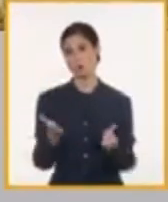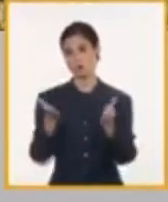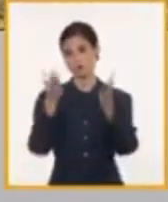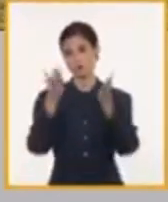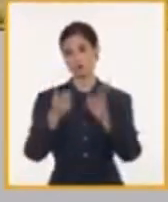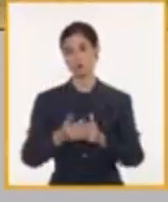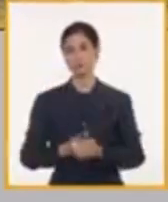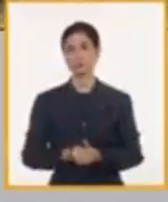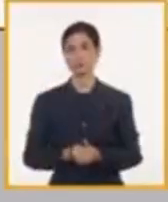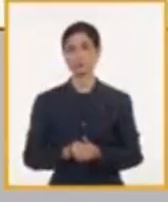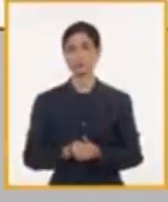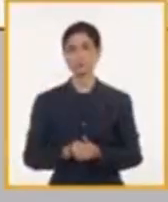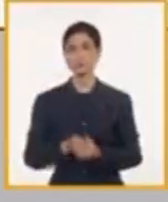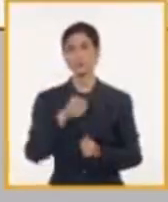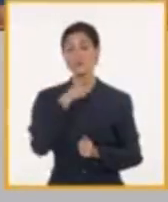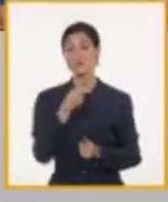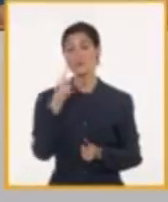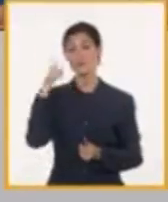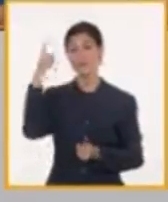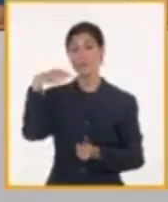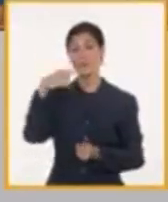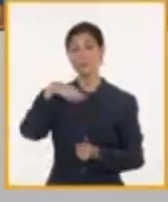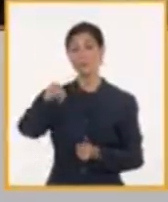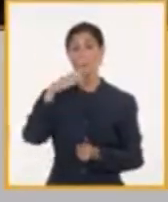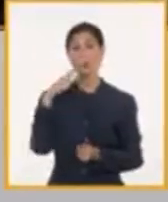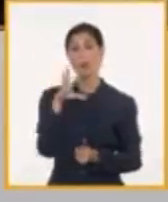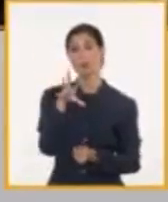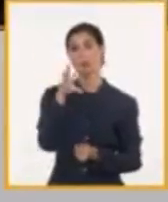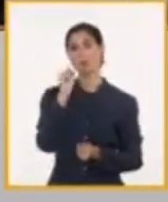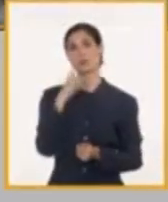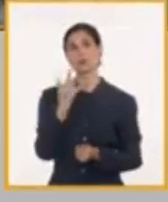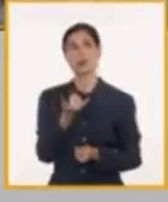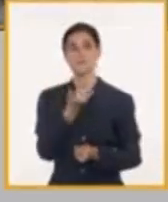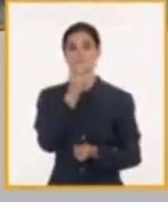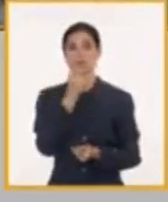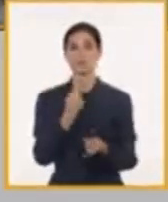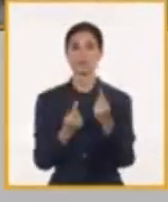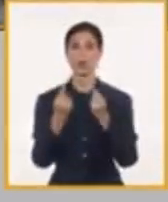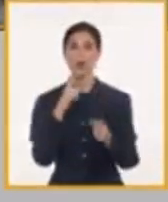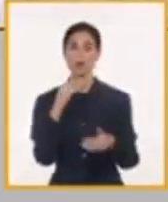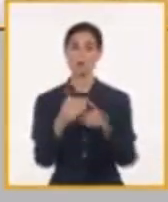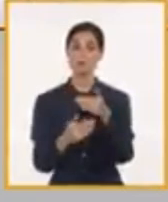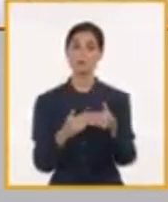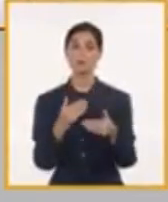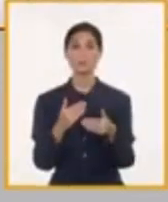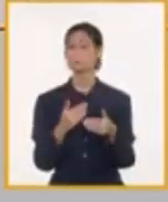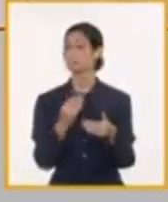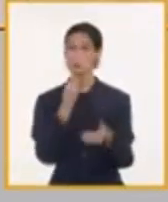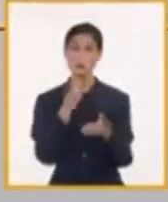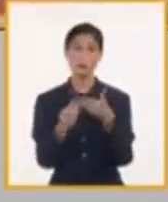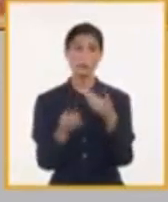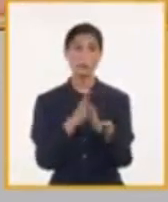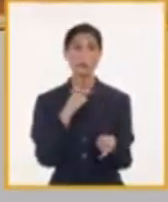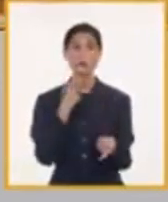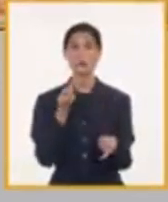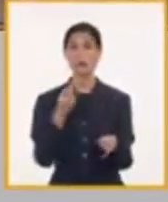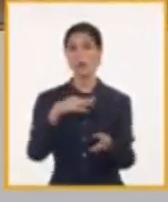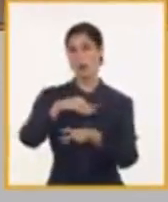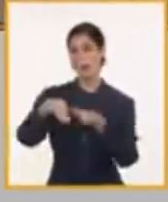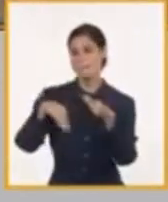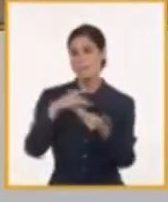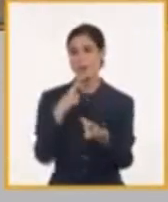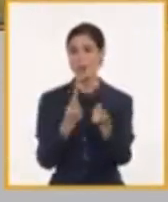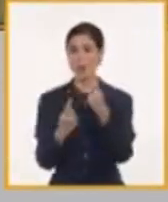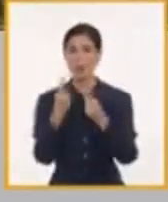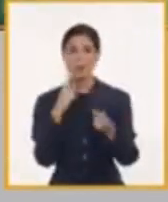es lógico que tenemos problemas con el esfuerzo pesquero, tenemos que trazar otras estrategias, y está en que hay que aprovechar